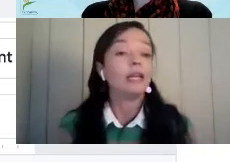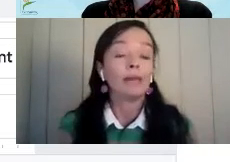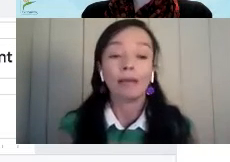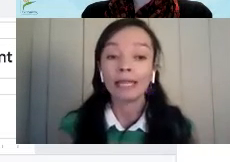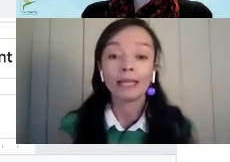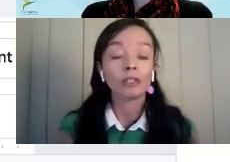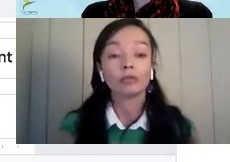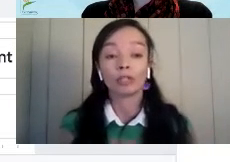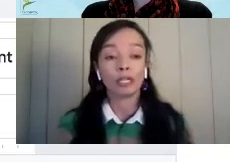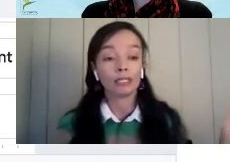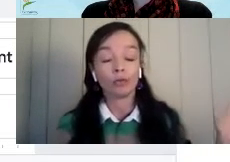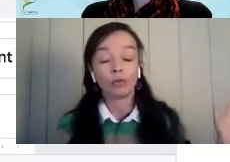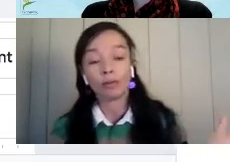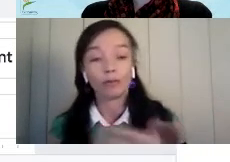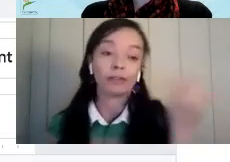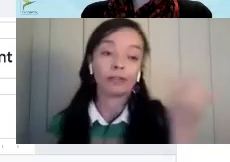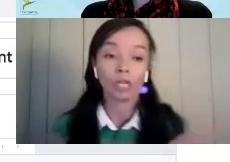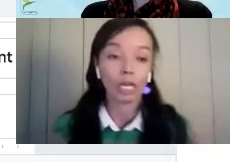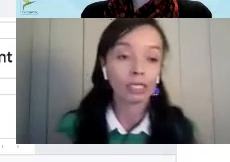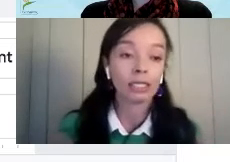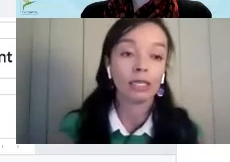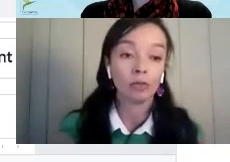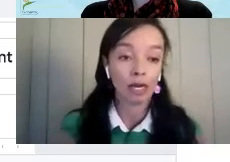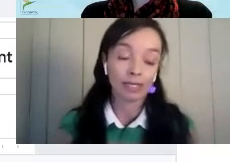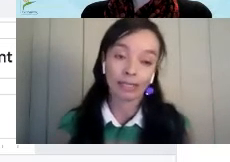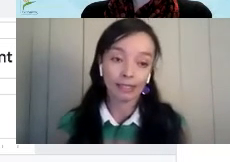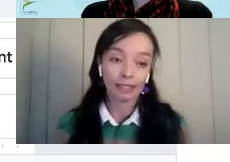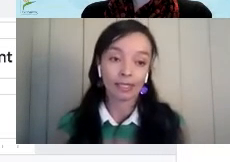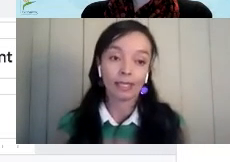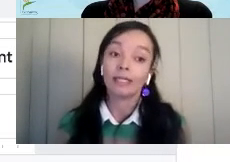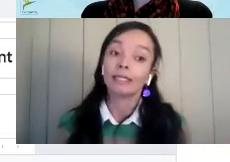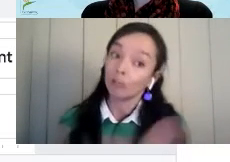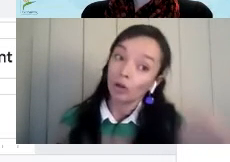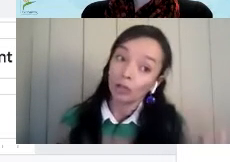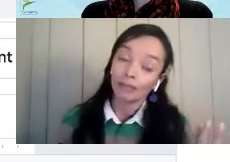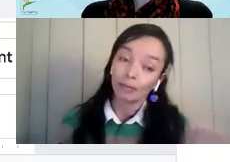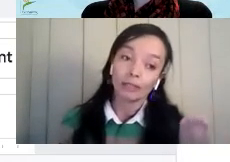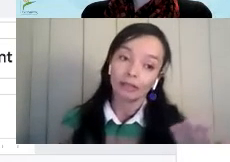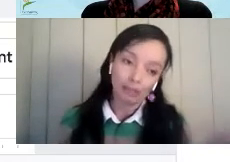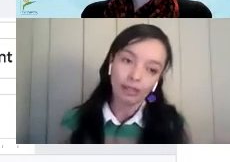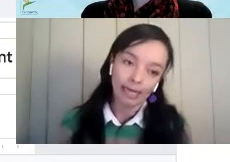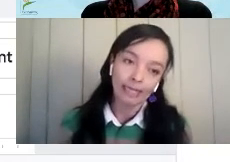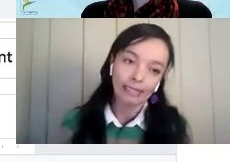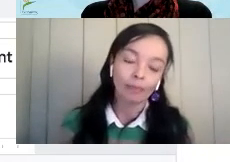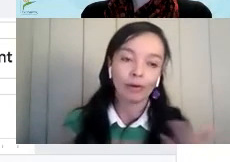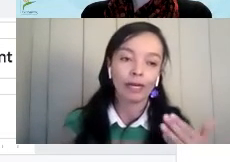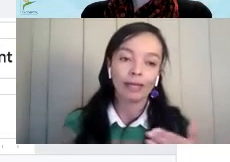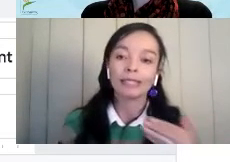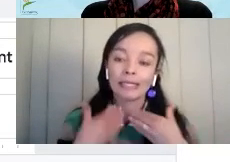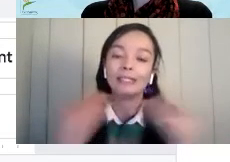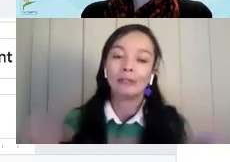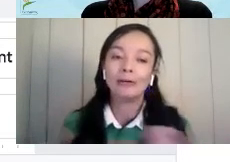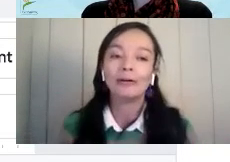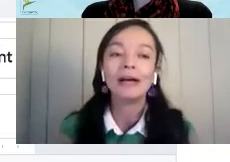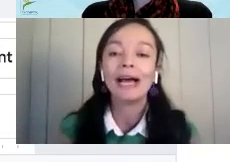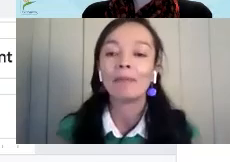La meta no es que ustedes se vuelvan profesionales en lenguaje de señas, pues si quieren sí, pero la idea es